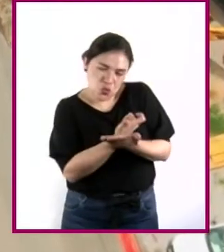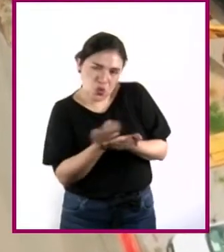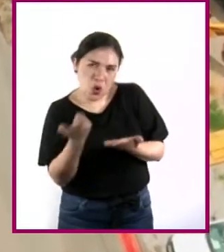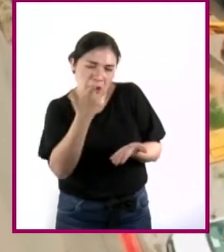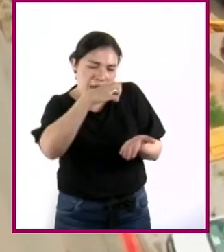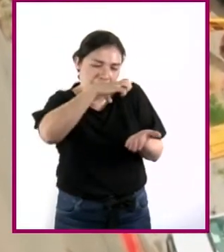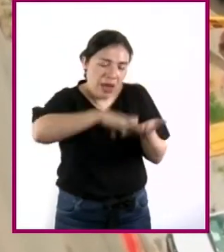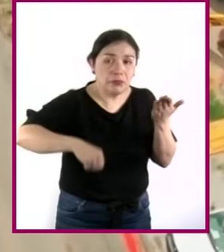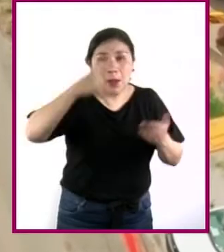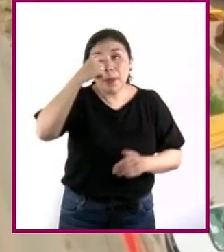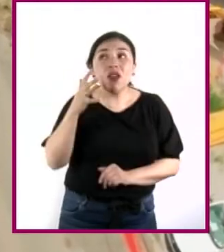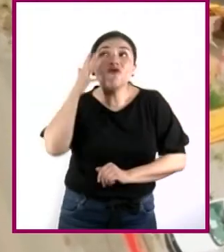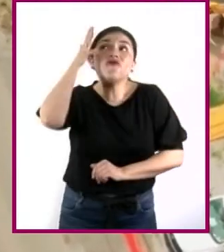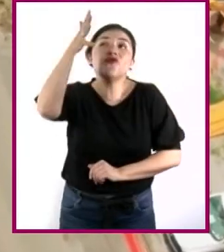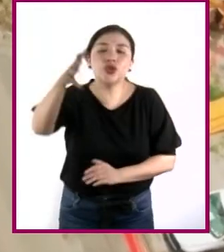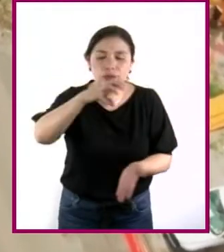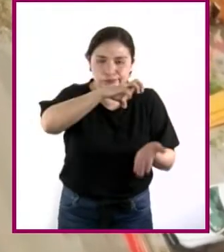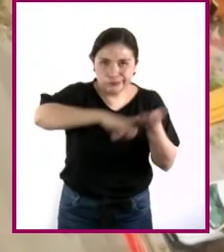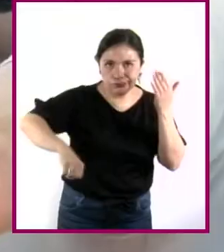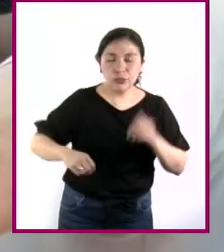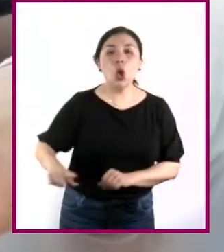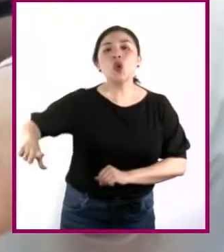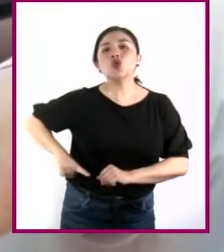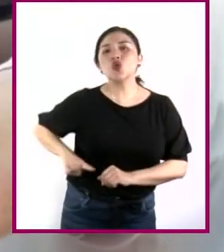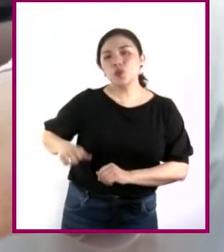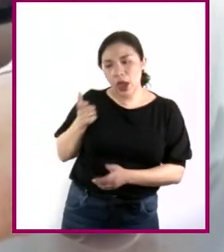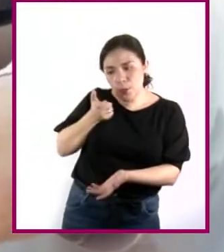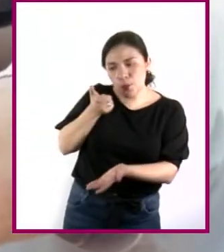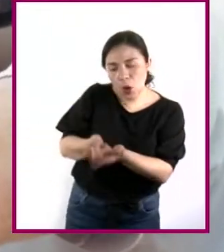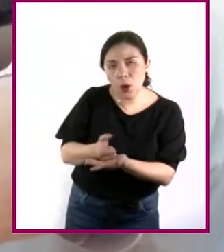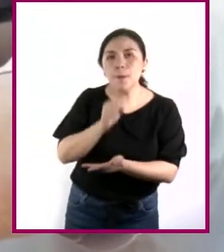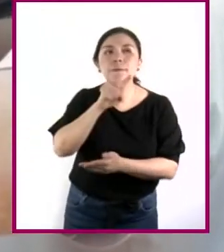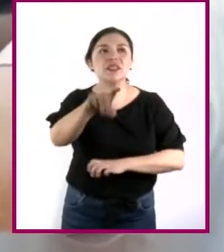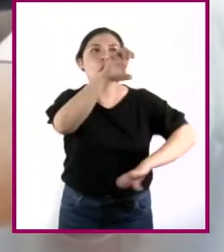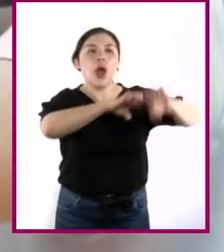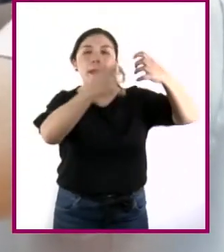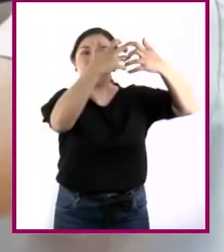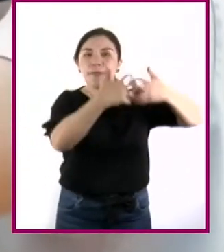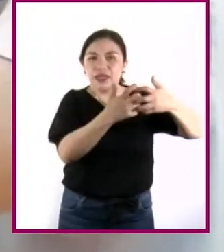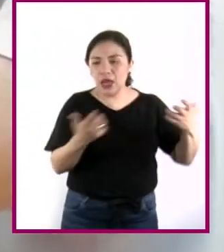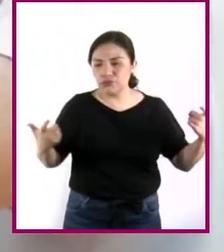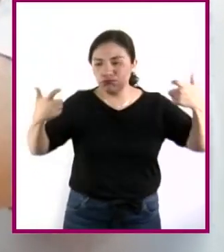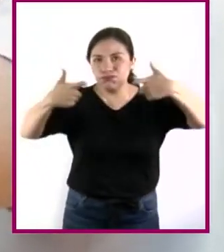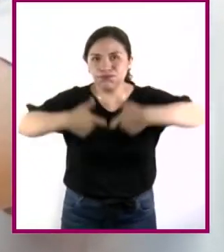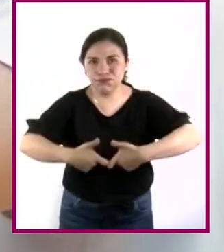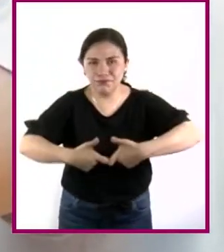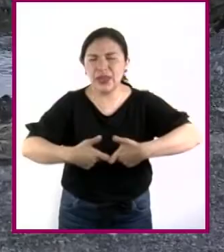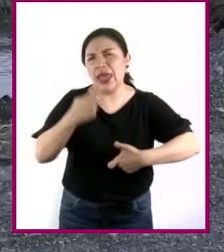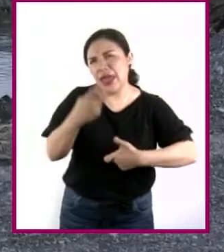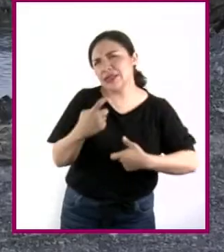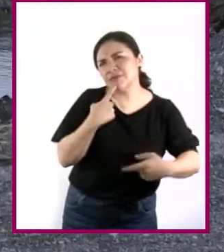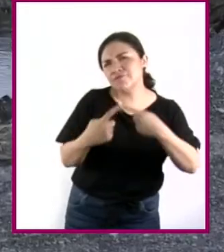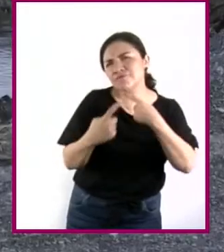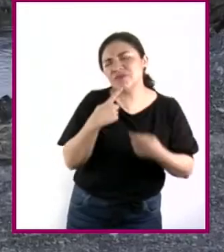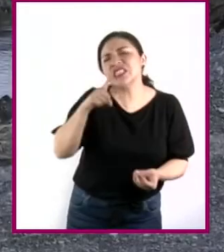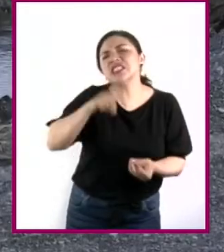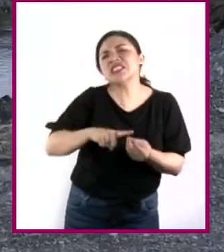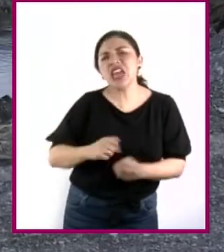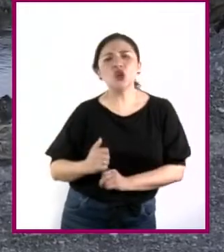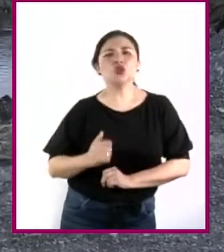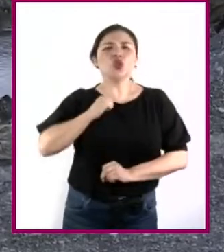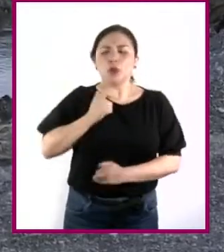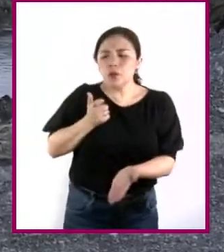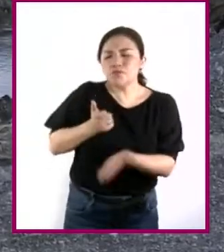para cuando se retire. Aporta el gobierno y aportan los empresarios. Y la discusión que suscita es quién debe aportar